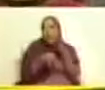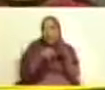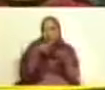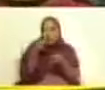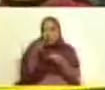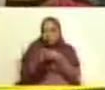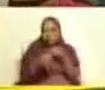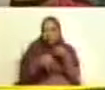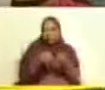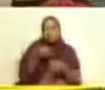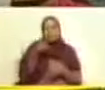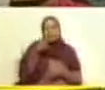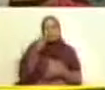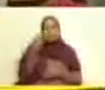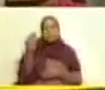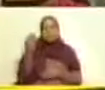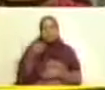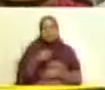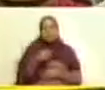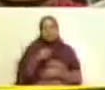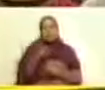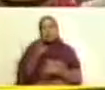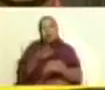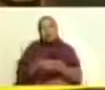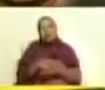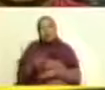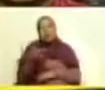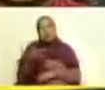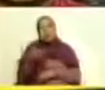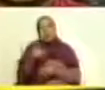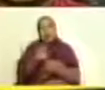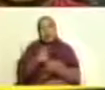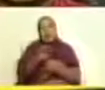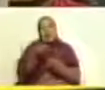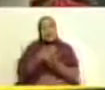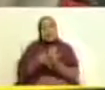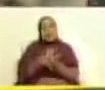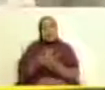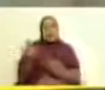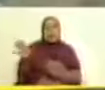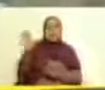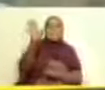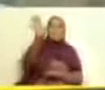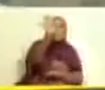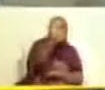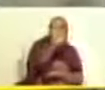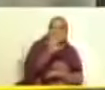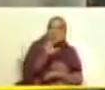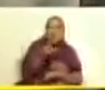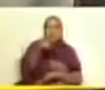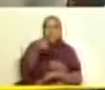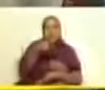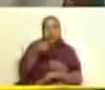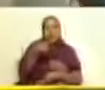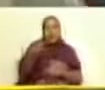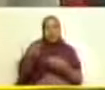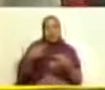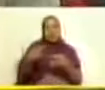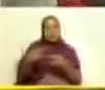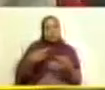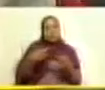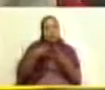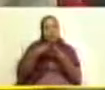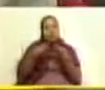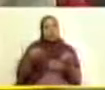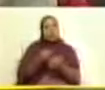que representa, porque la geopolítica como bien sabe usted, abarca